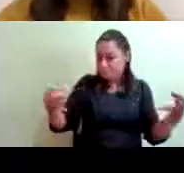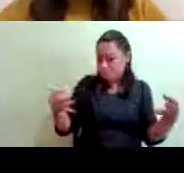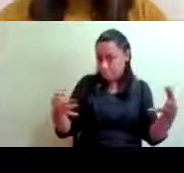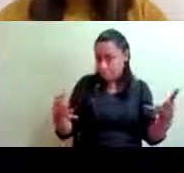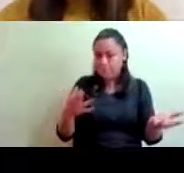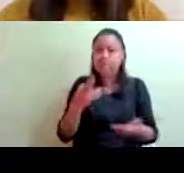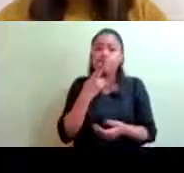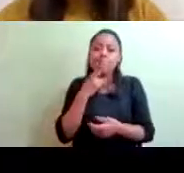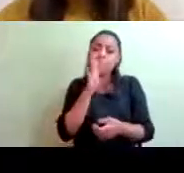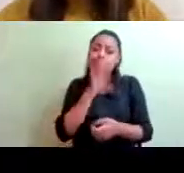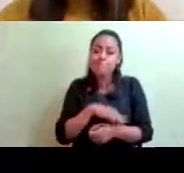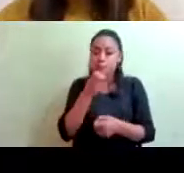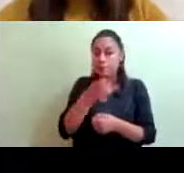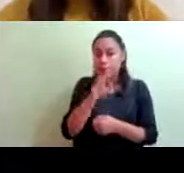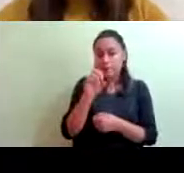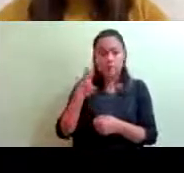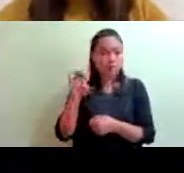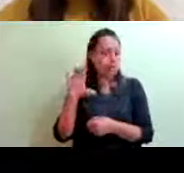es compartida por las cuencas vecinas.